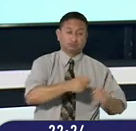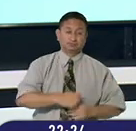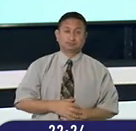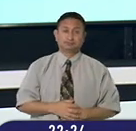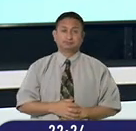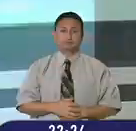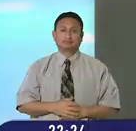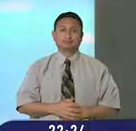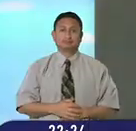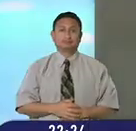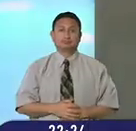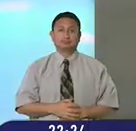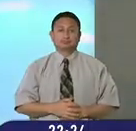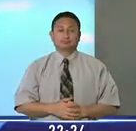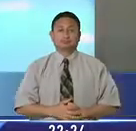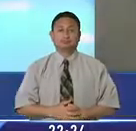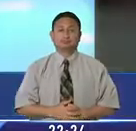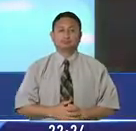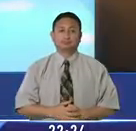pertenencias.